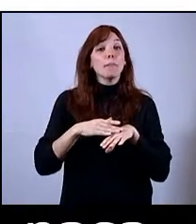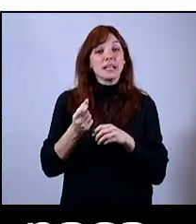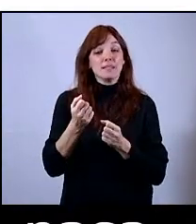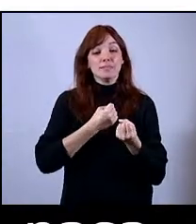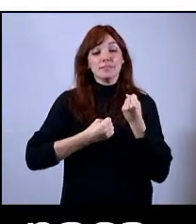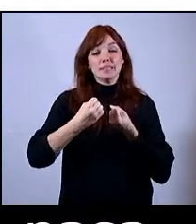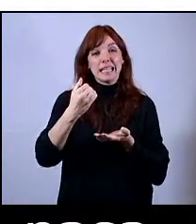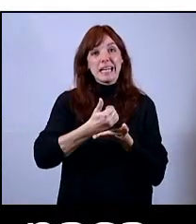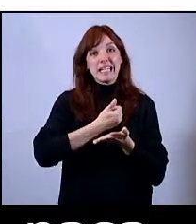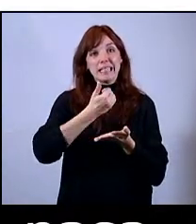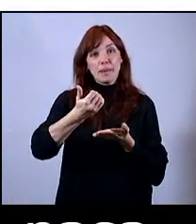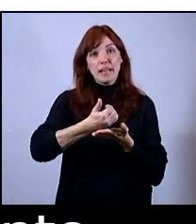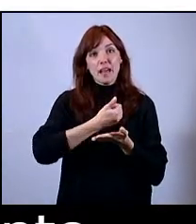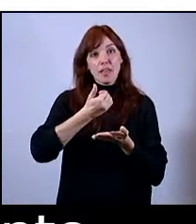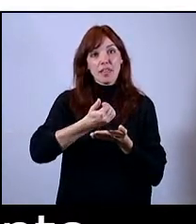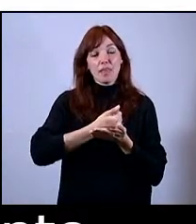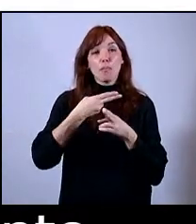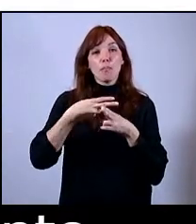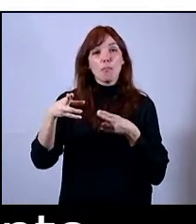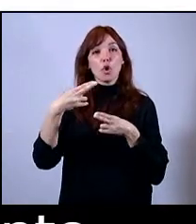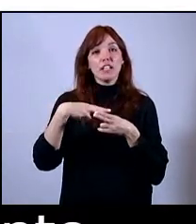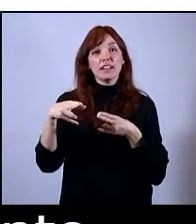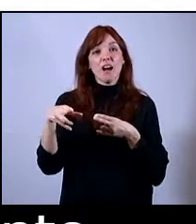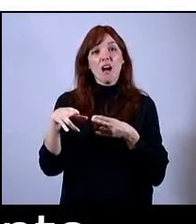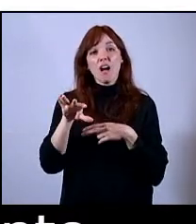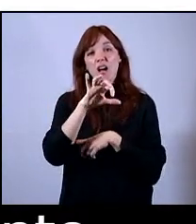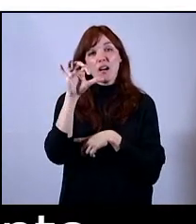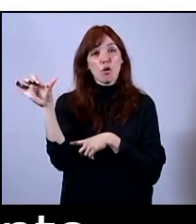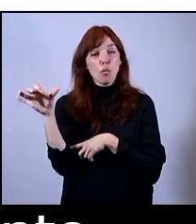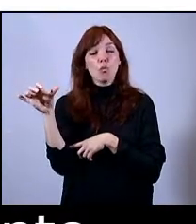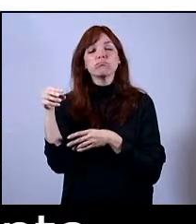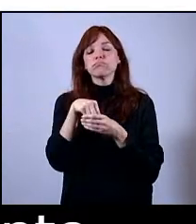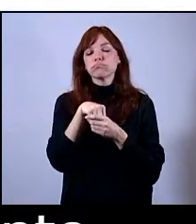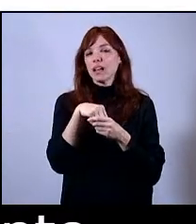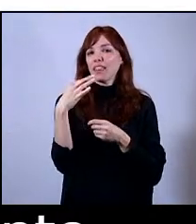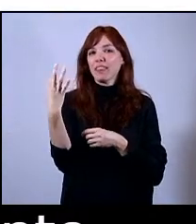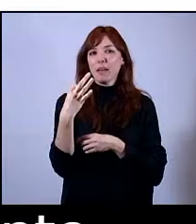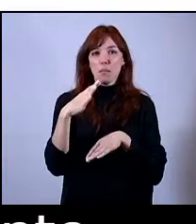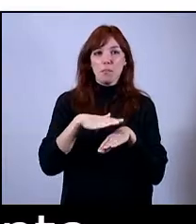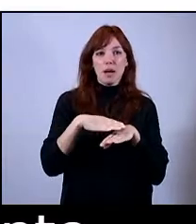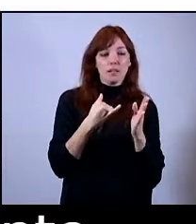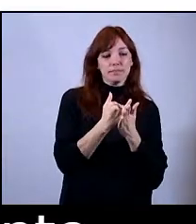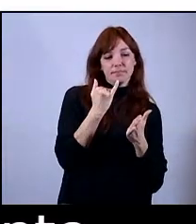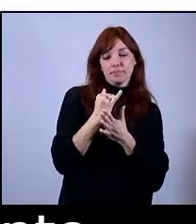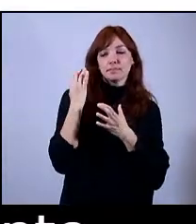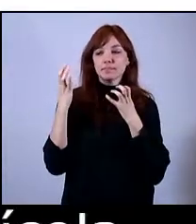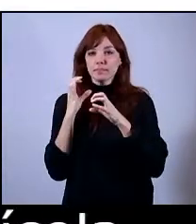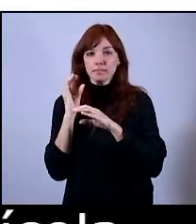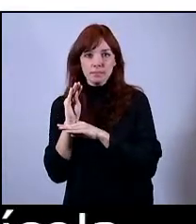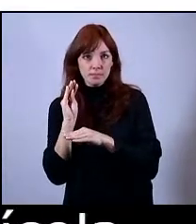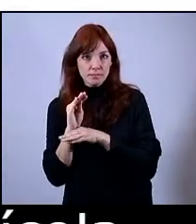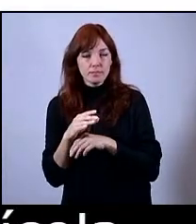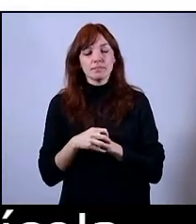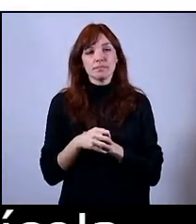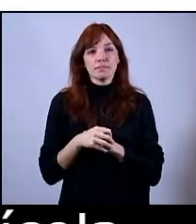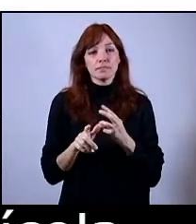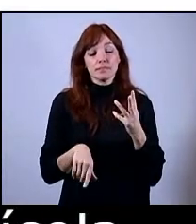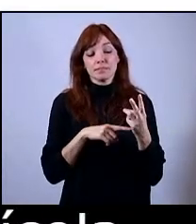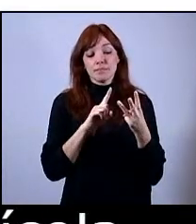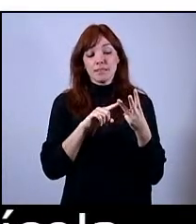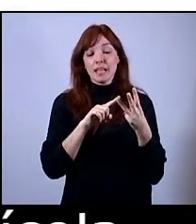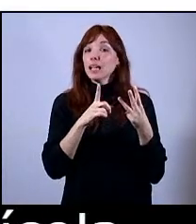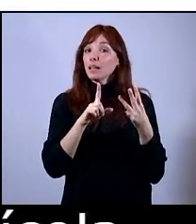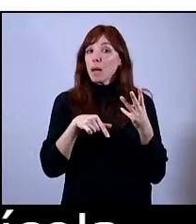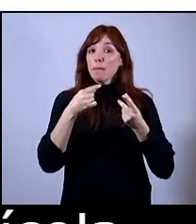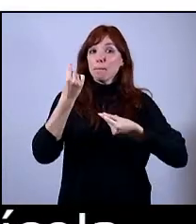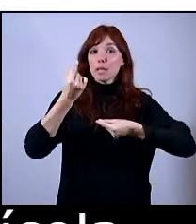la política agrícola común de nuestras explotaciones agrícolas y ganaderas. Y pasa por establecer presupuestos